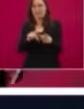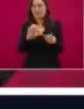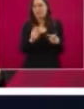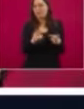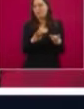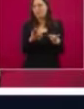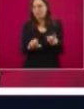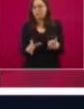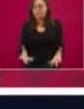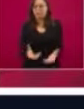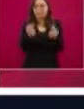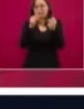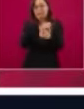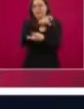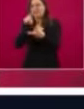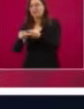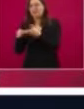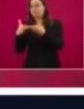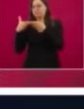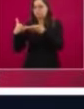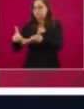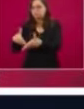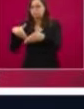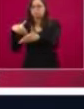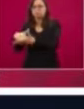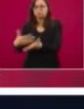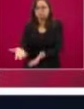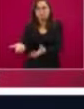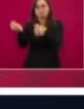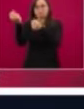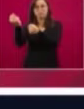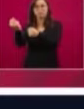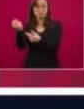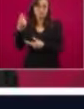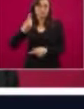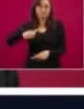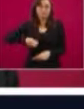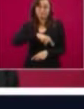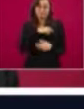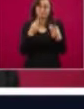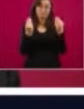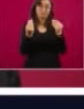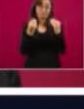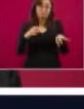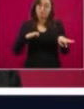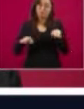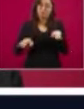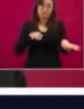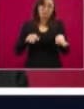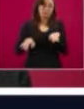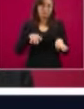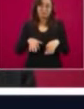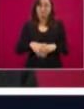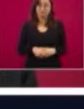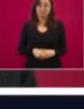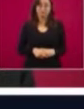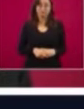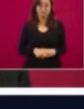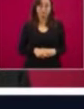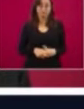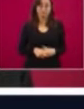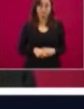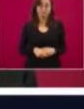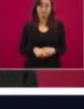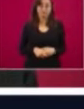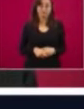problemática de cada individuo. Y dicen hoy... pues hoy me apremia más no morir de hambre que morir de